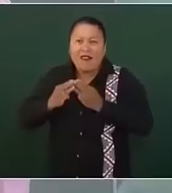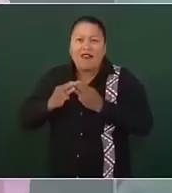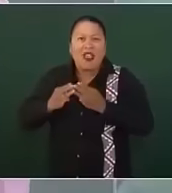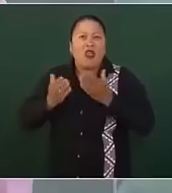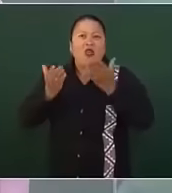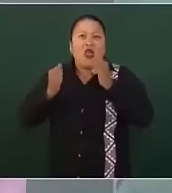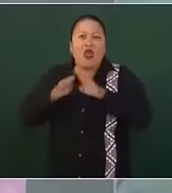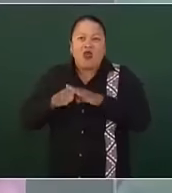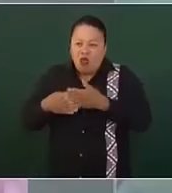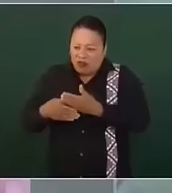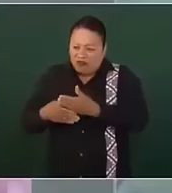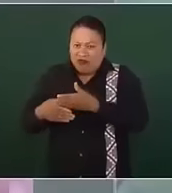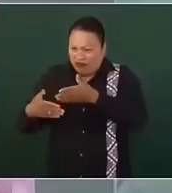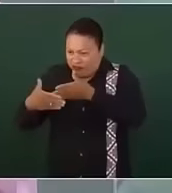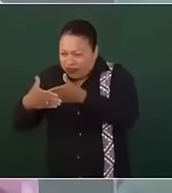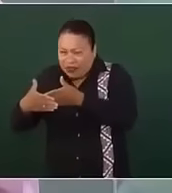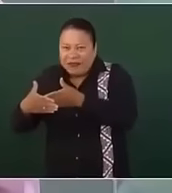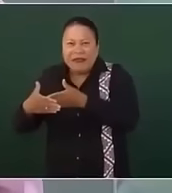no se puede